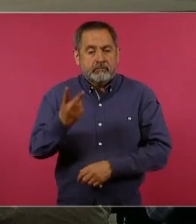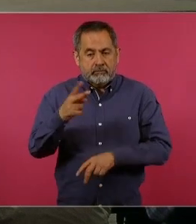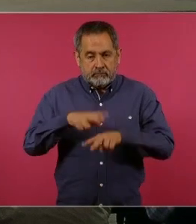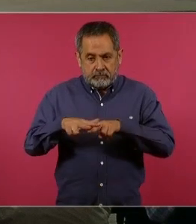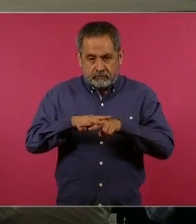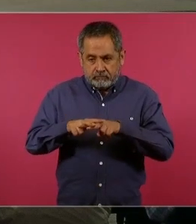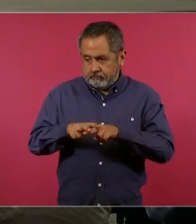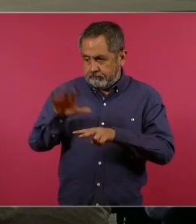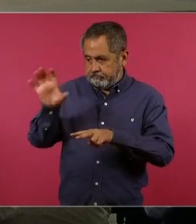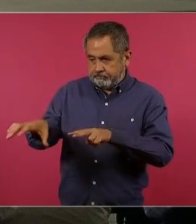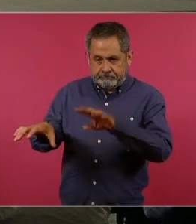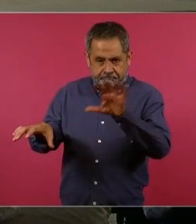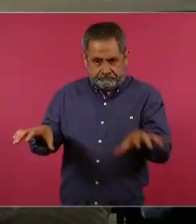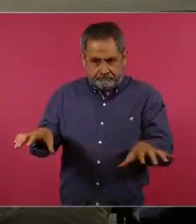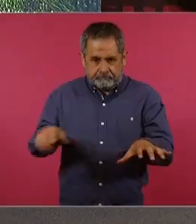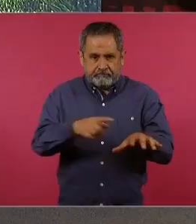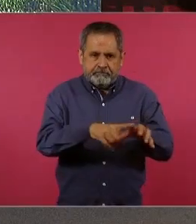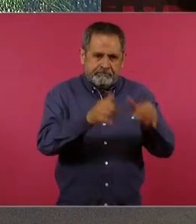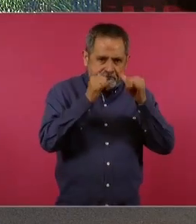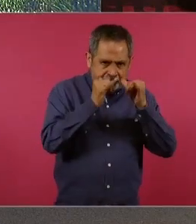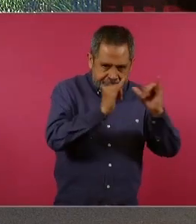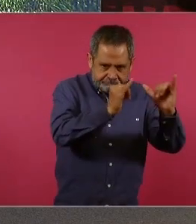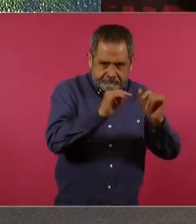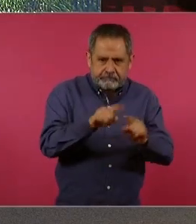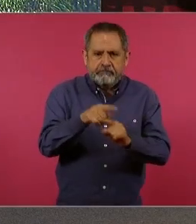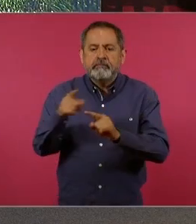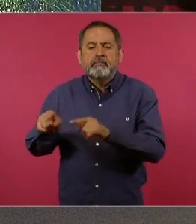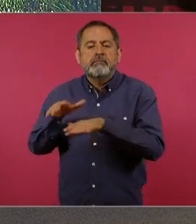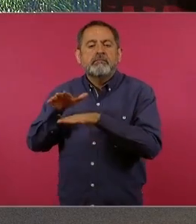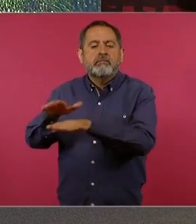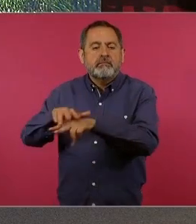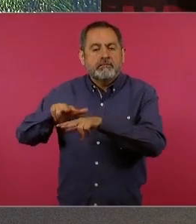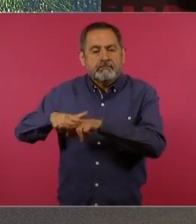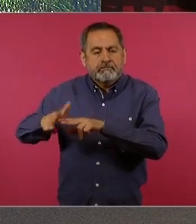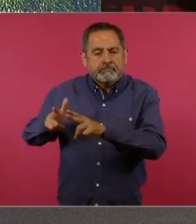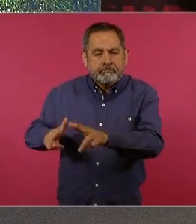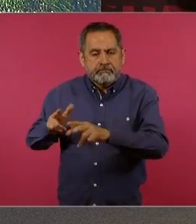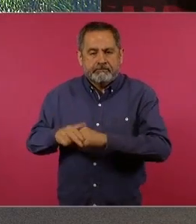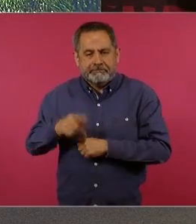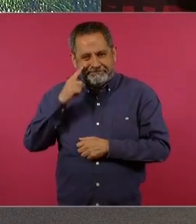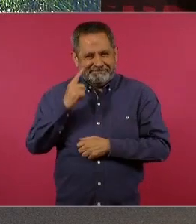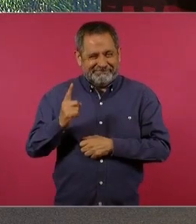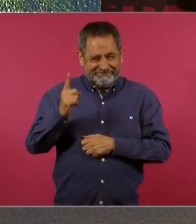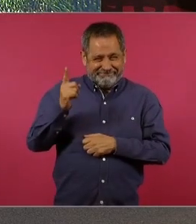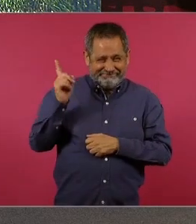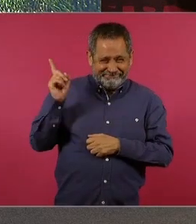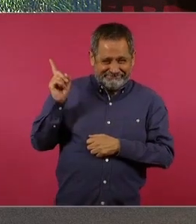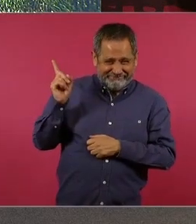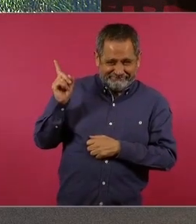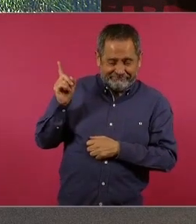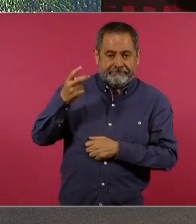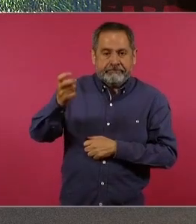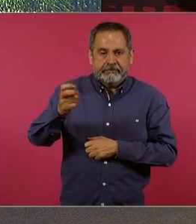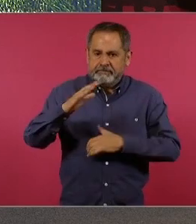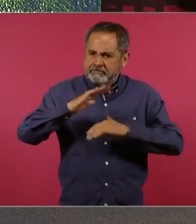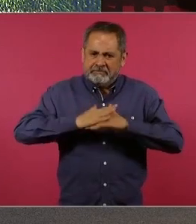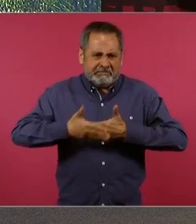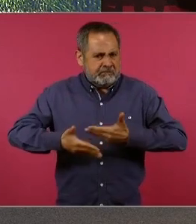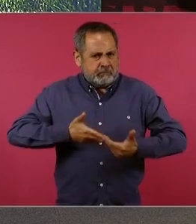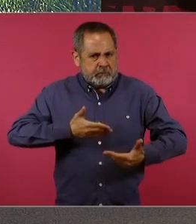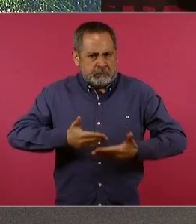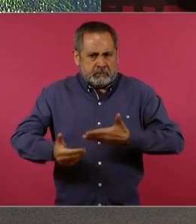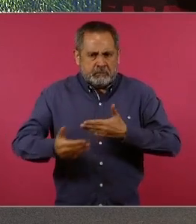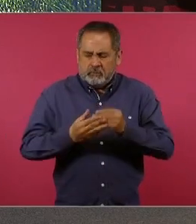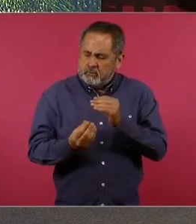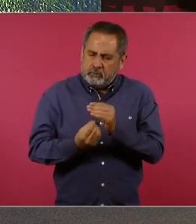culturales que existen ahí en el mismo predio militar. La torre de control, con equipamiento más moderno de América Latina,